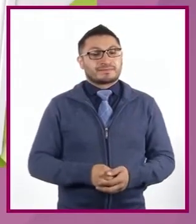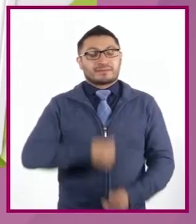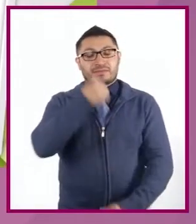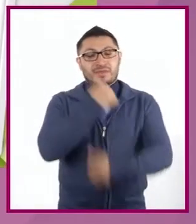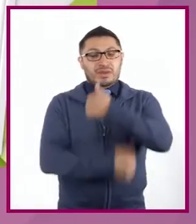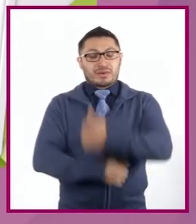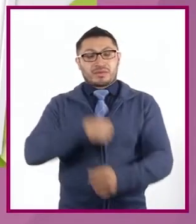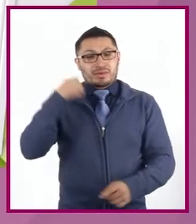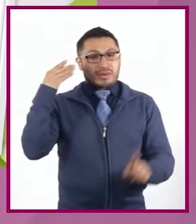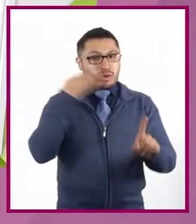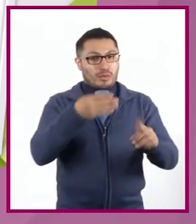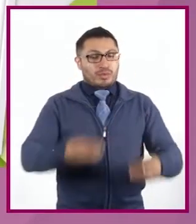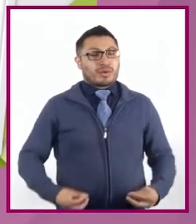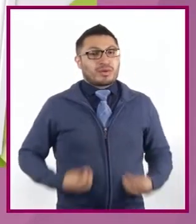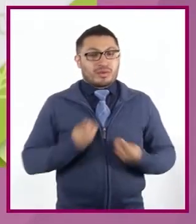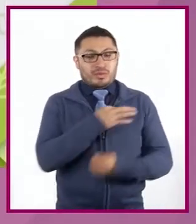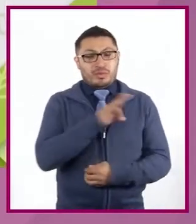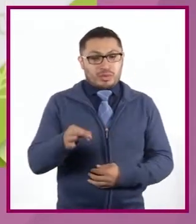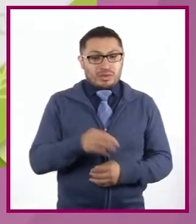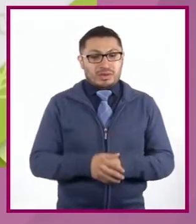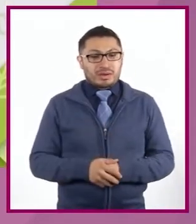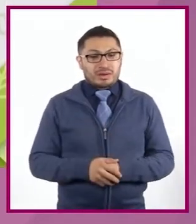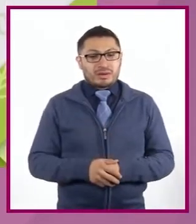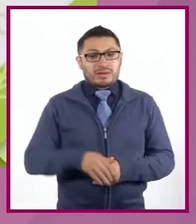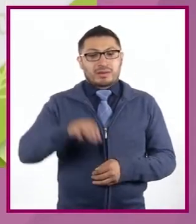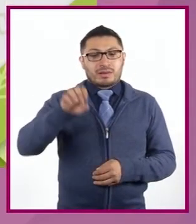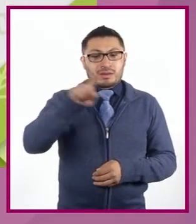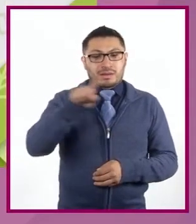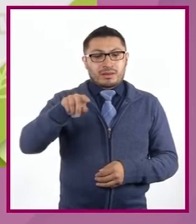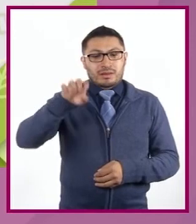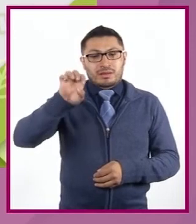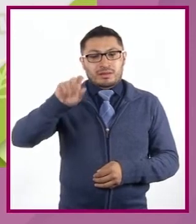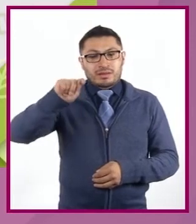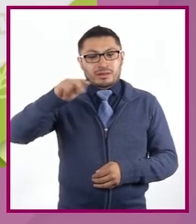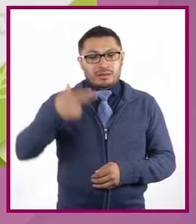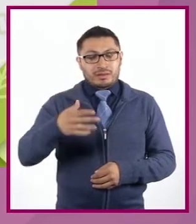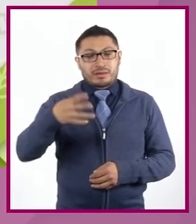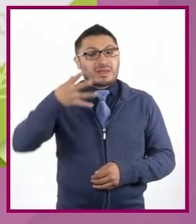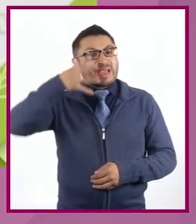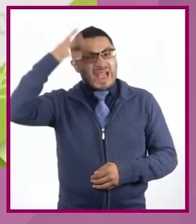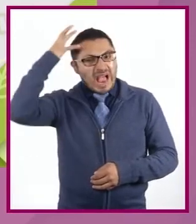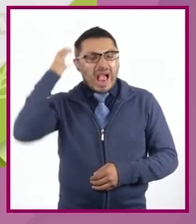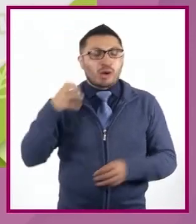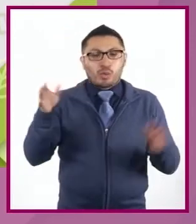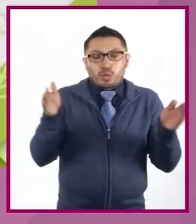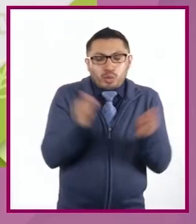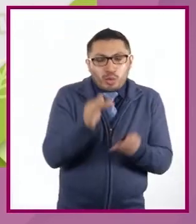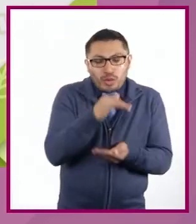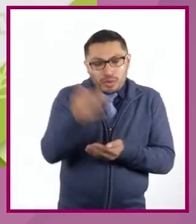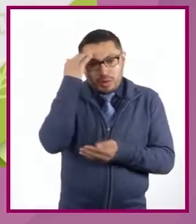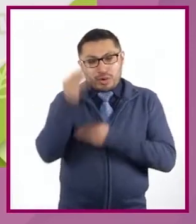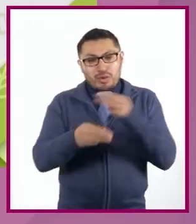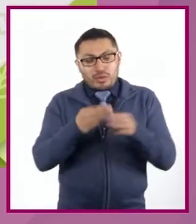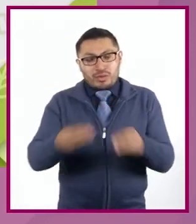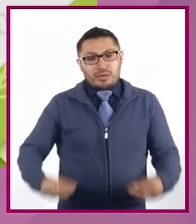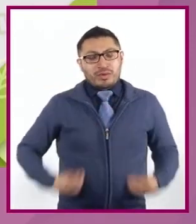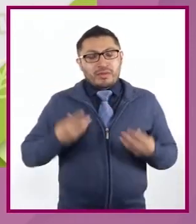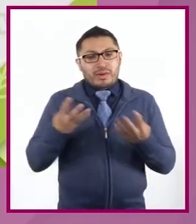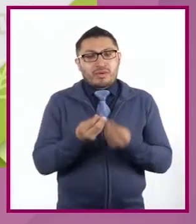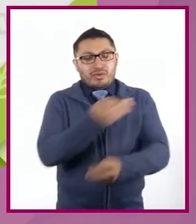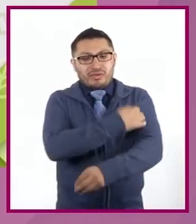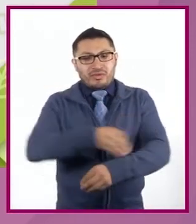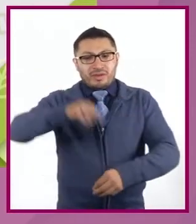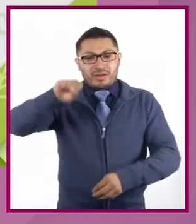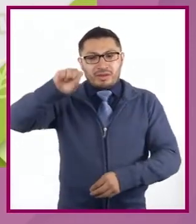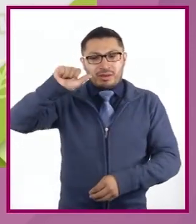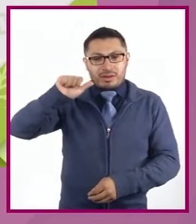Compitiendo para sobrevivir. Seth es un pequeño león que está conociendo el mundo y vive con su familia en la sabana, un lugar donde